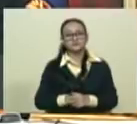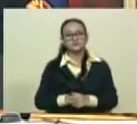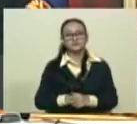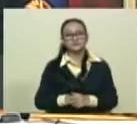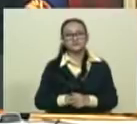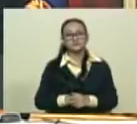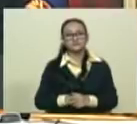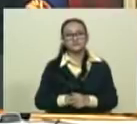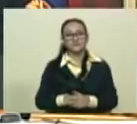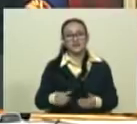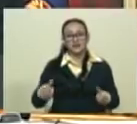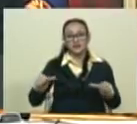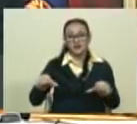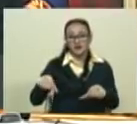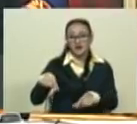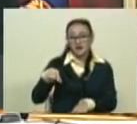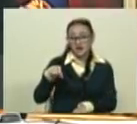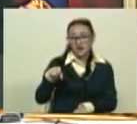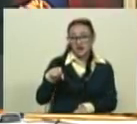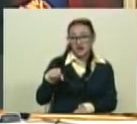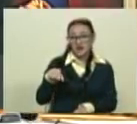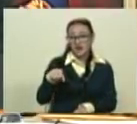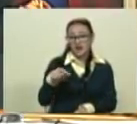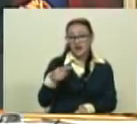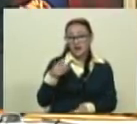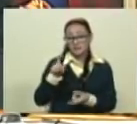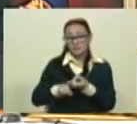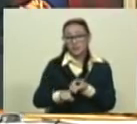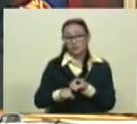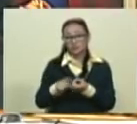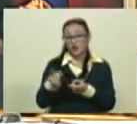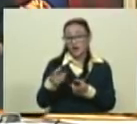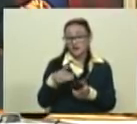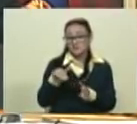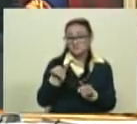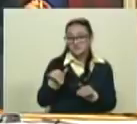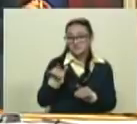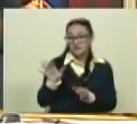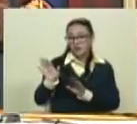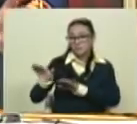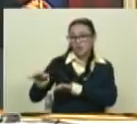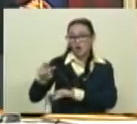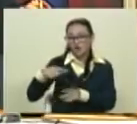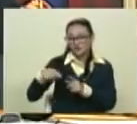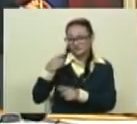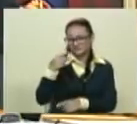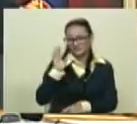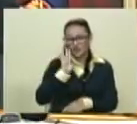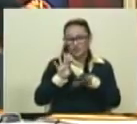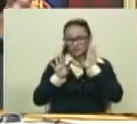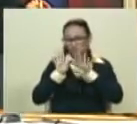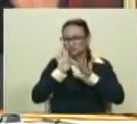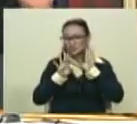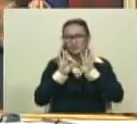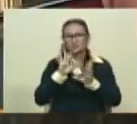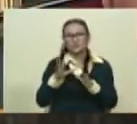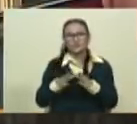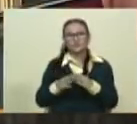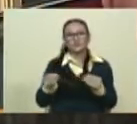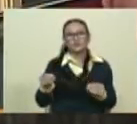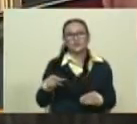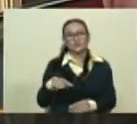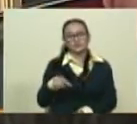habían quebrado al marido. Y ella fue cómplice de toda la marramucia y delitos que